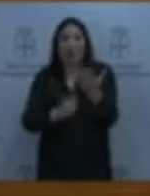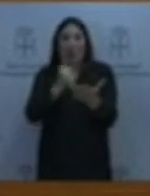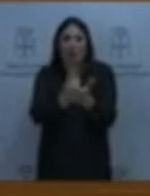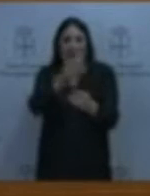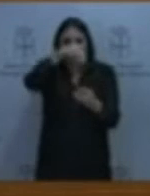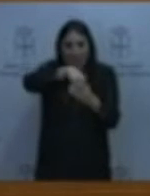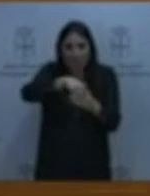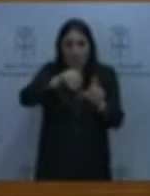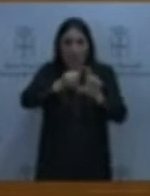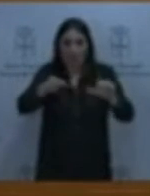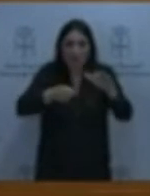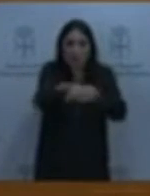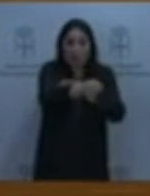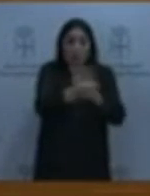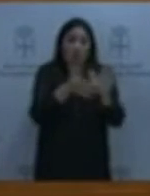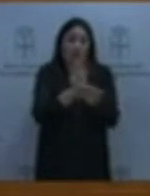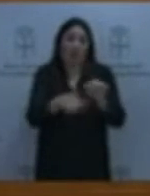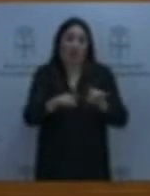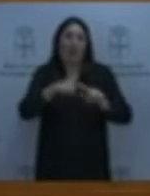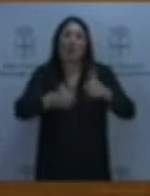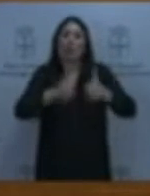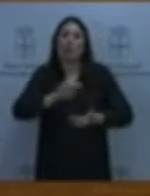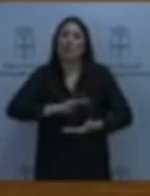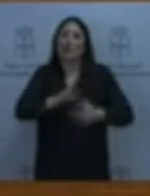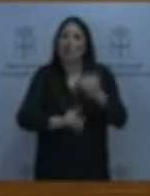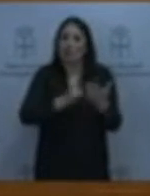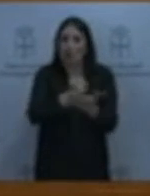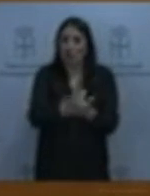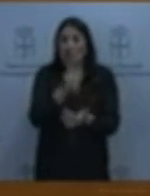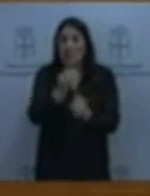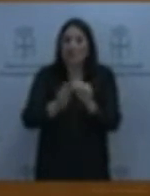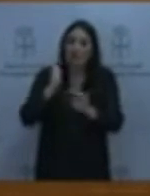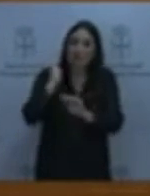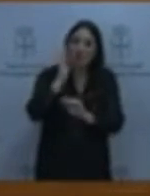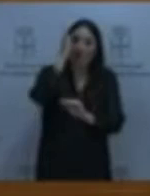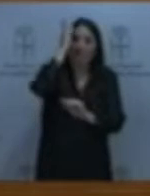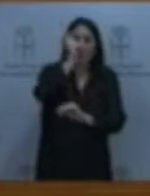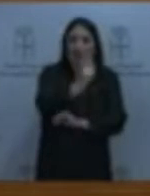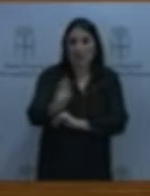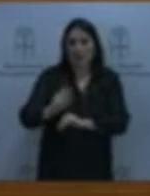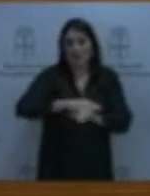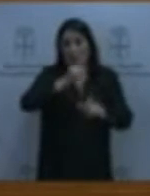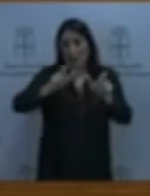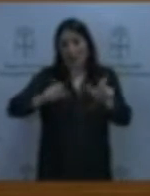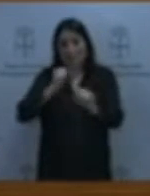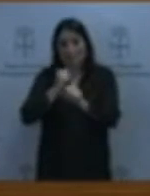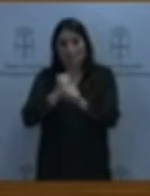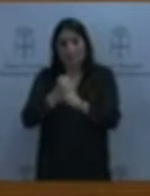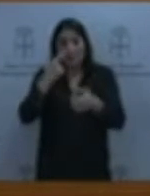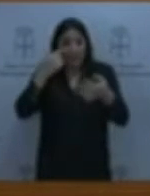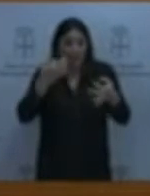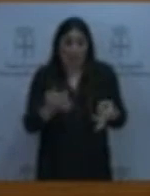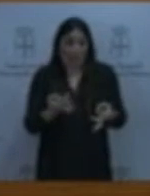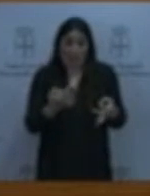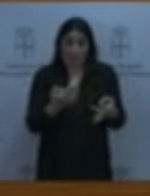una causa, declarar el concurso de acreedores y minorar aún más unas indemnizaciones para los trabajadores que en ningún caso tienen